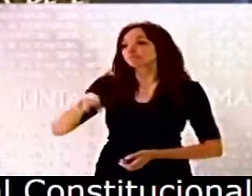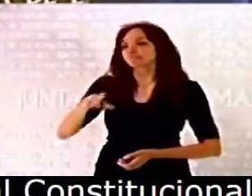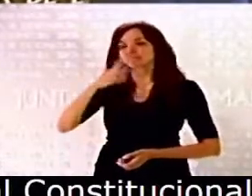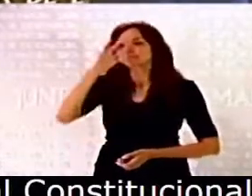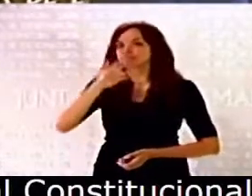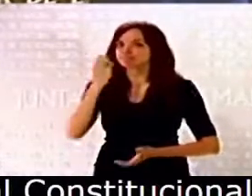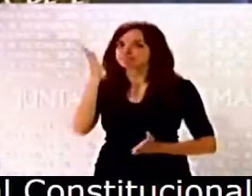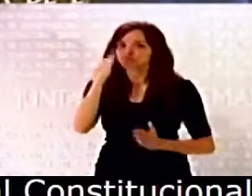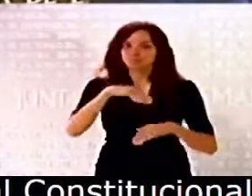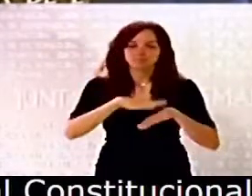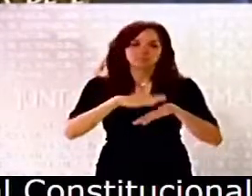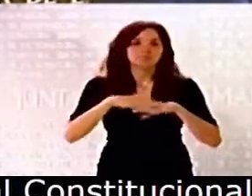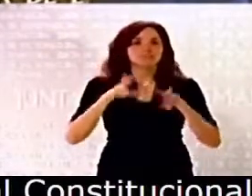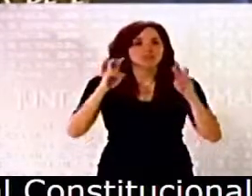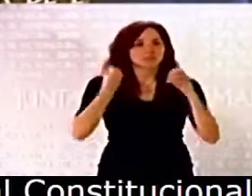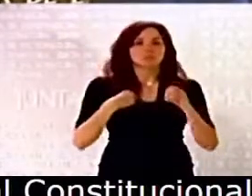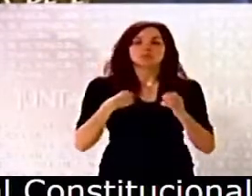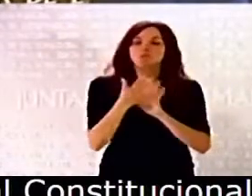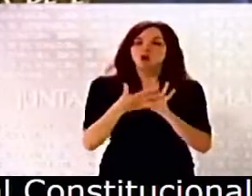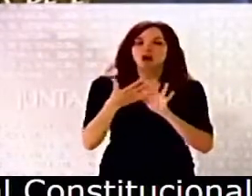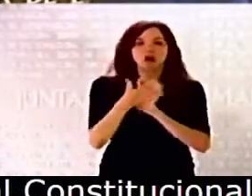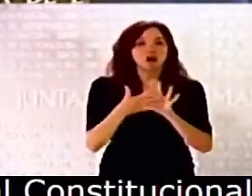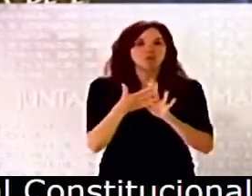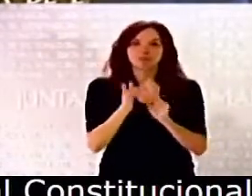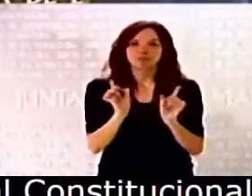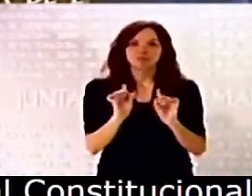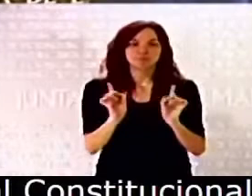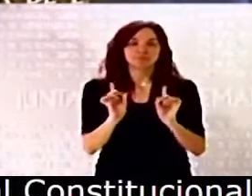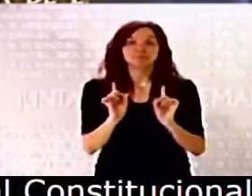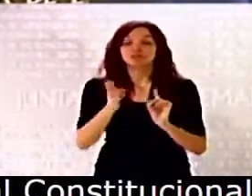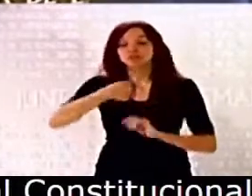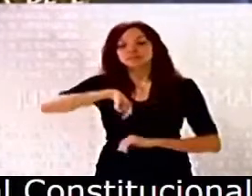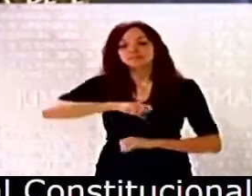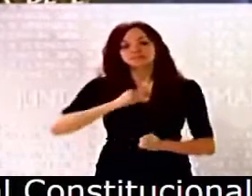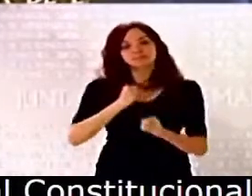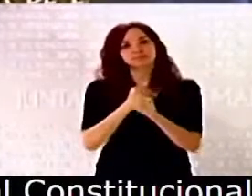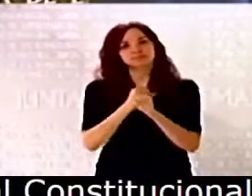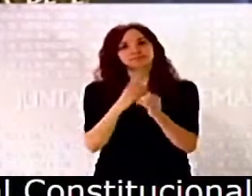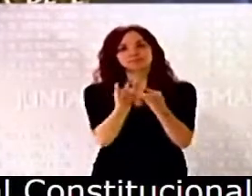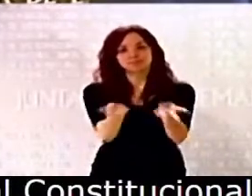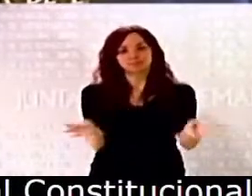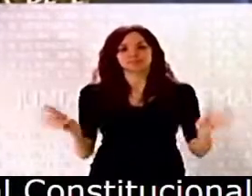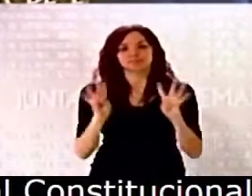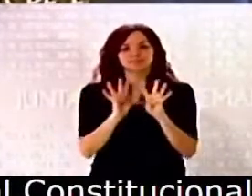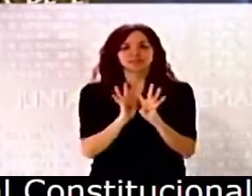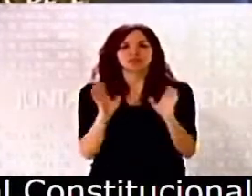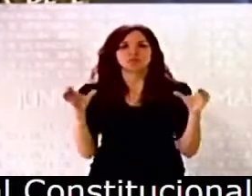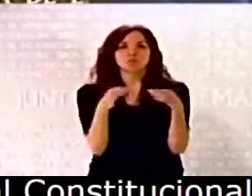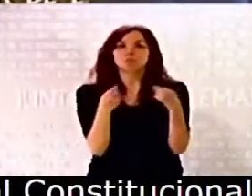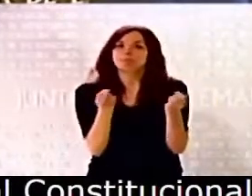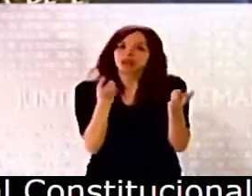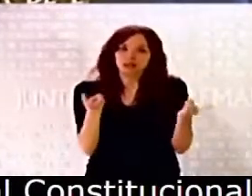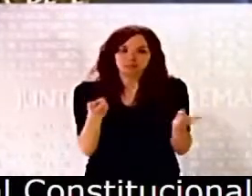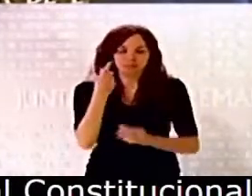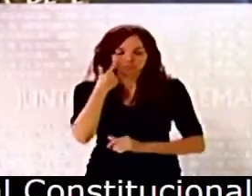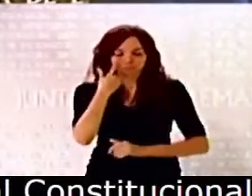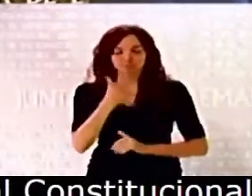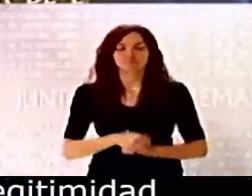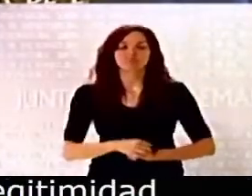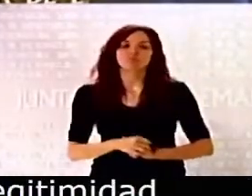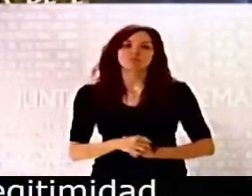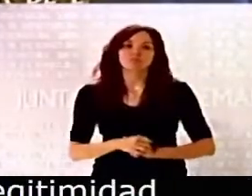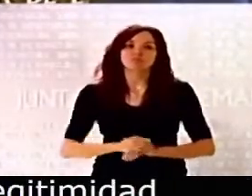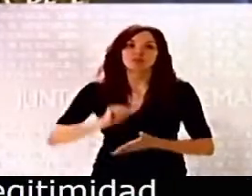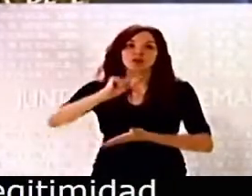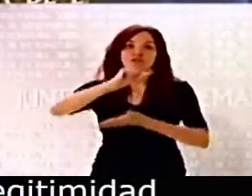esto. ¿Para qué hemos tenido la reunión con todas las trabajadoras de la red? Pues miren, la red de oficinas de igualdad contra la